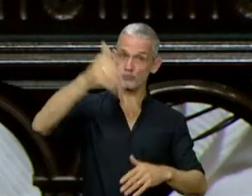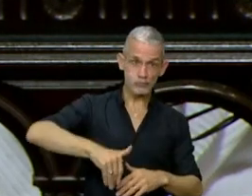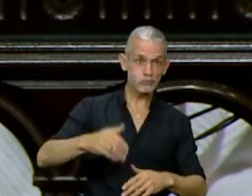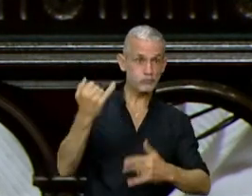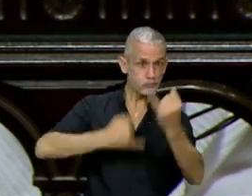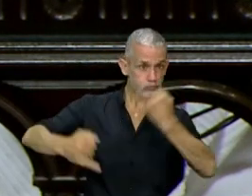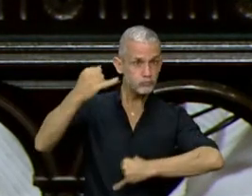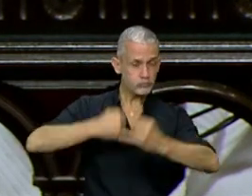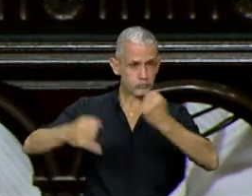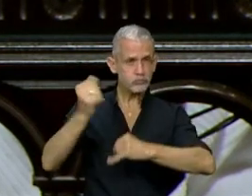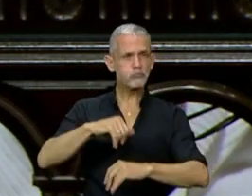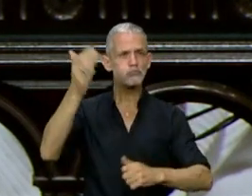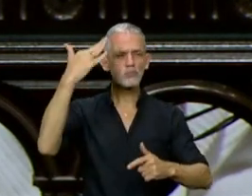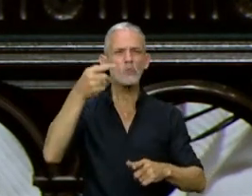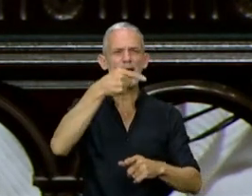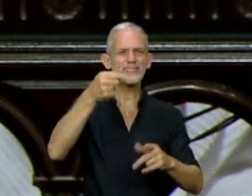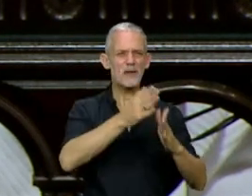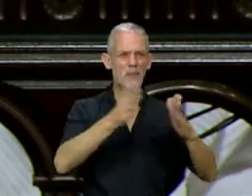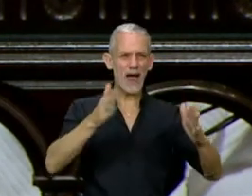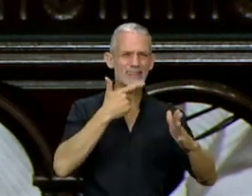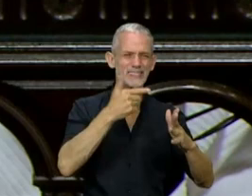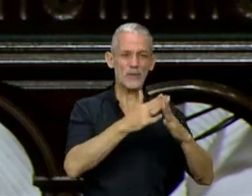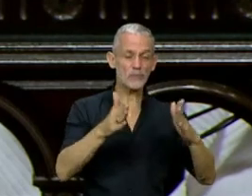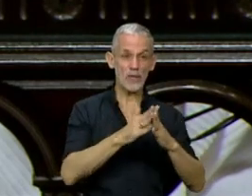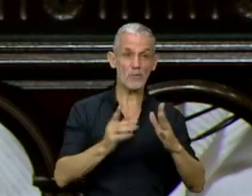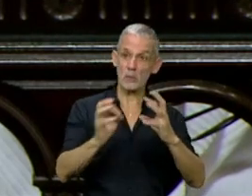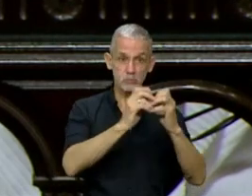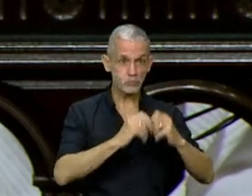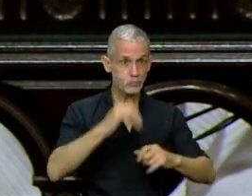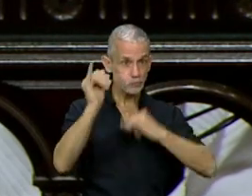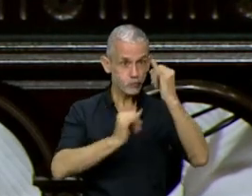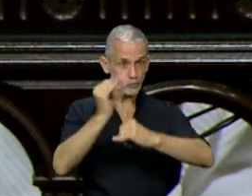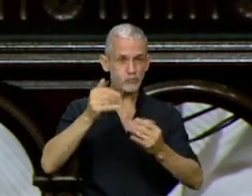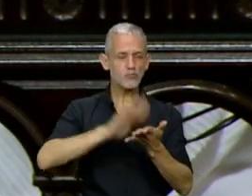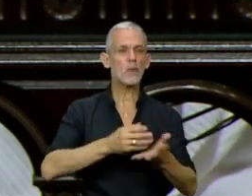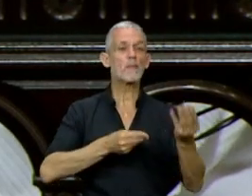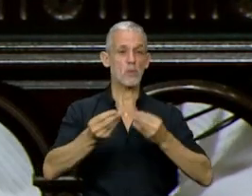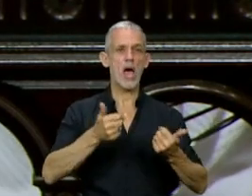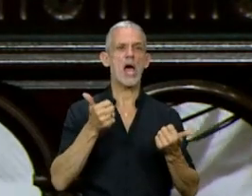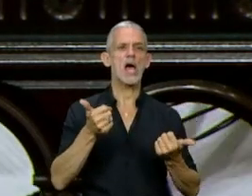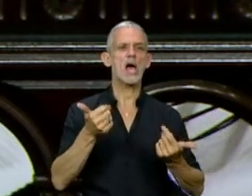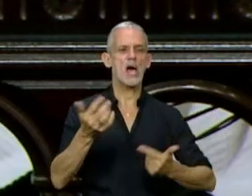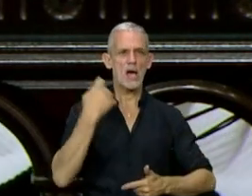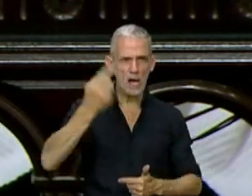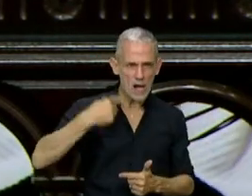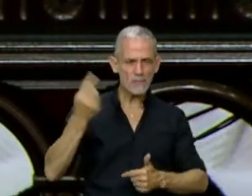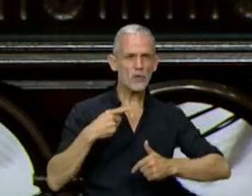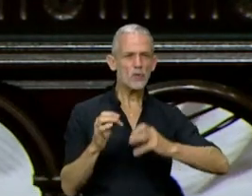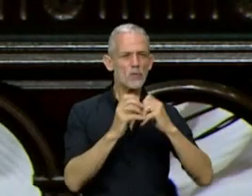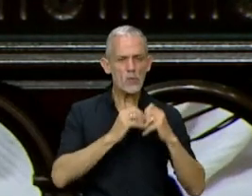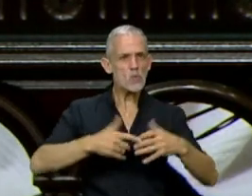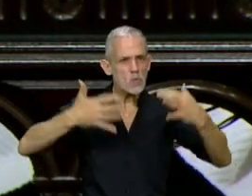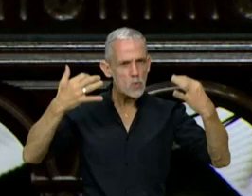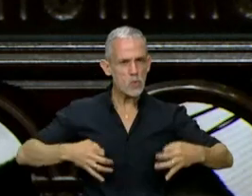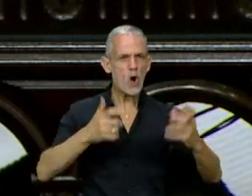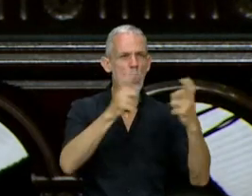viniese a la Cámara de Diputados una semana después a abrir el debate del presupuesto, permitió que nosotros podamos dar un debate muy